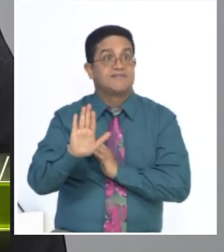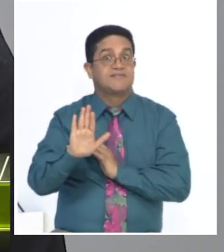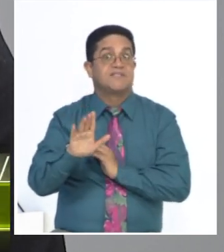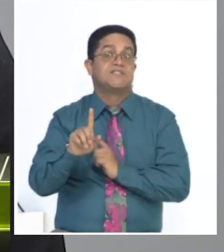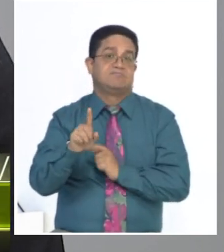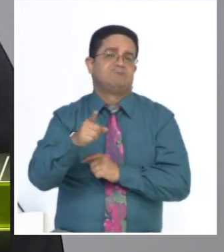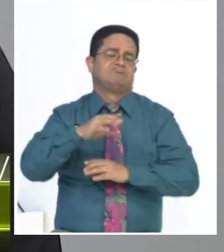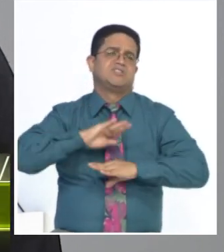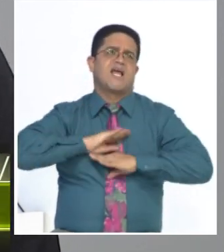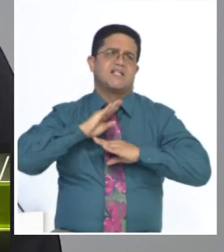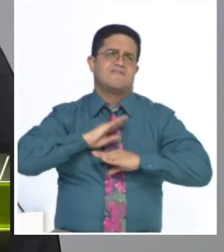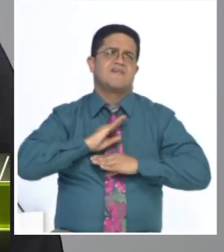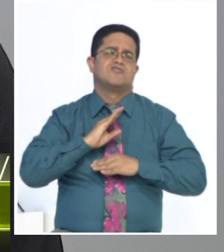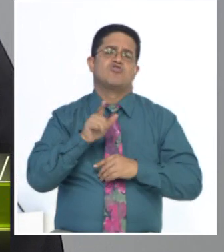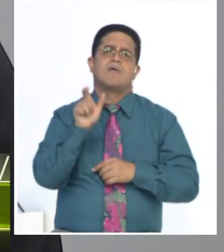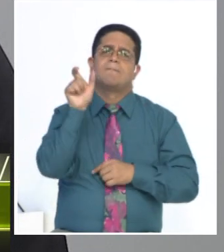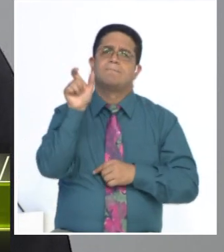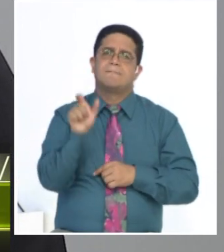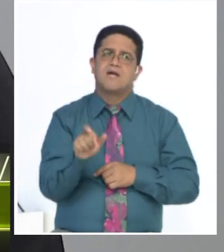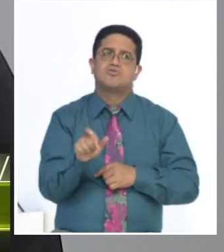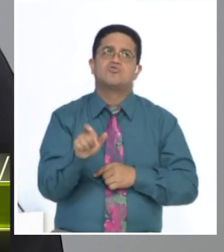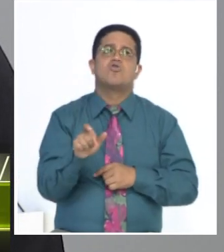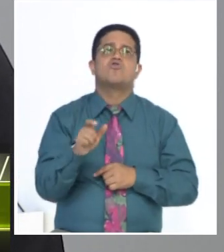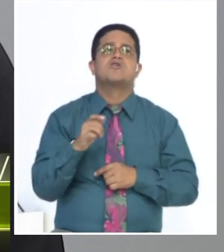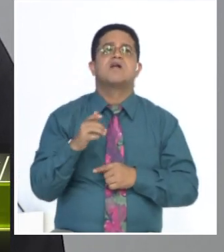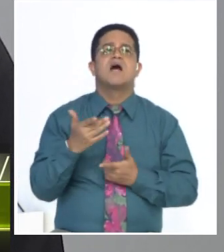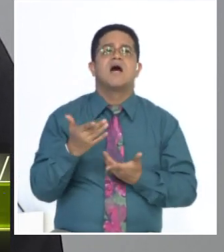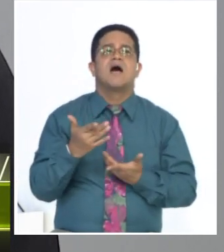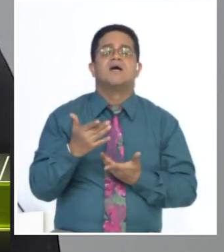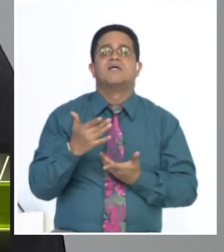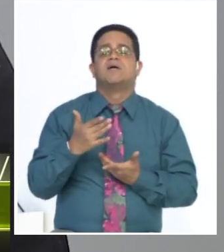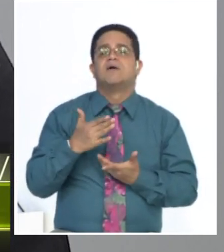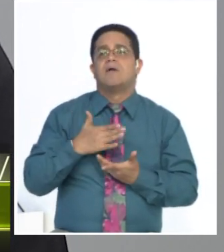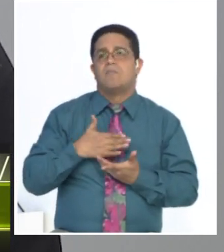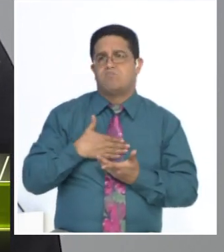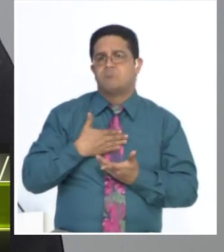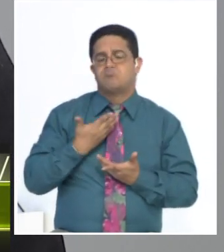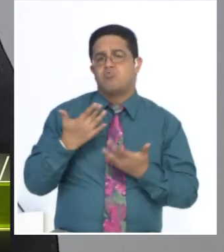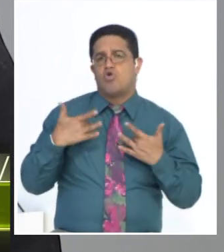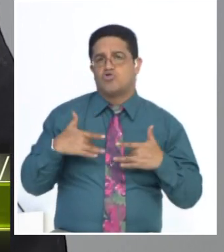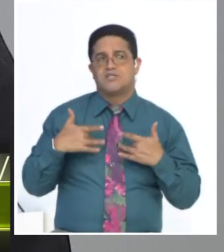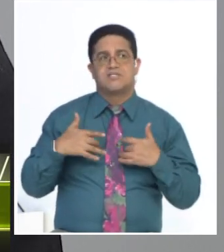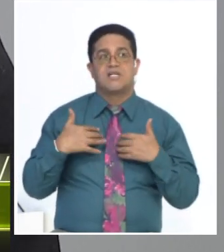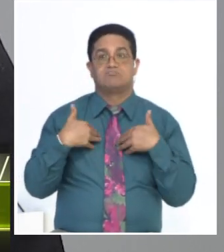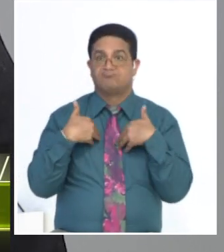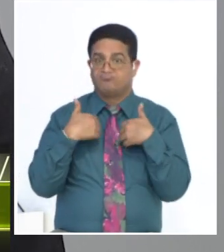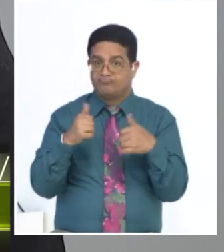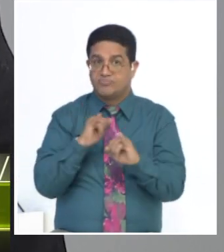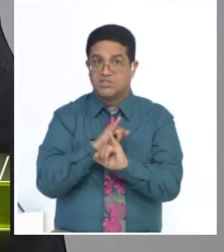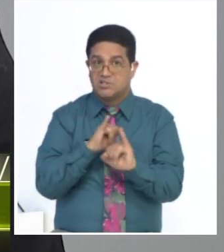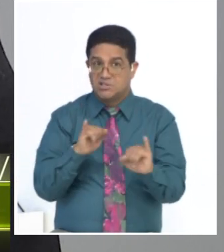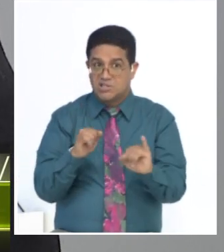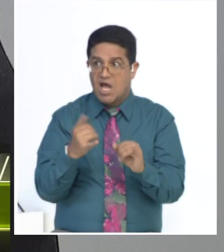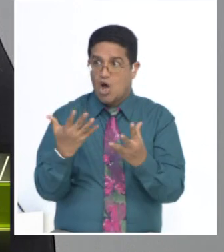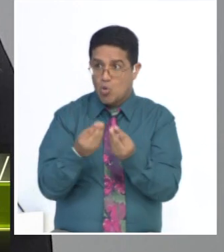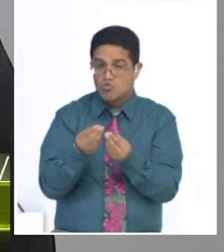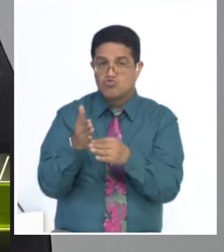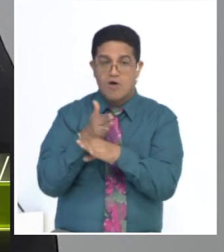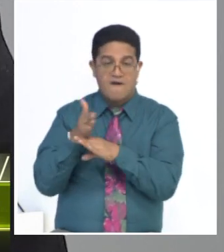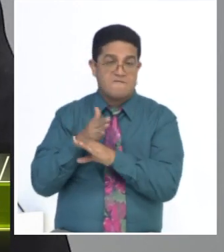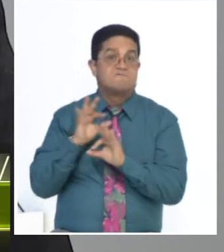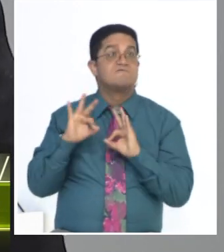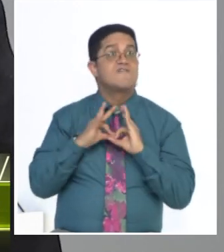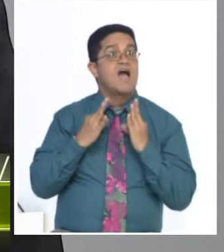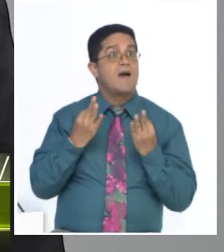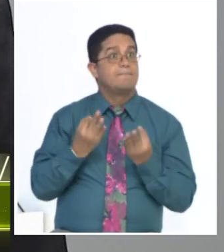satisfacción del mundo puedo decir que el paciente hoy por hoy está en 100% recuperación y que está en su casa ya recuperando su vida con sus familiares y estableciendo su